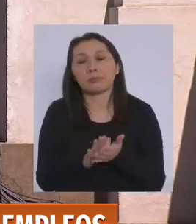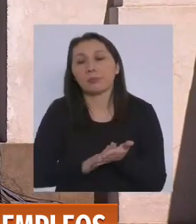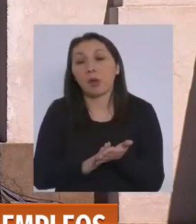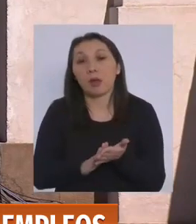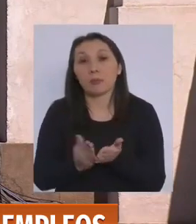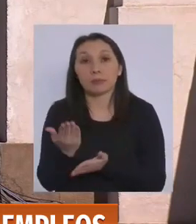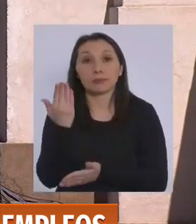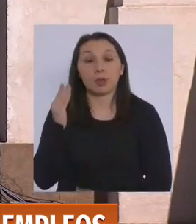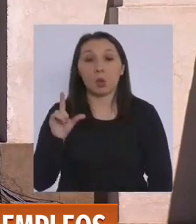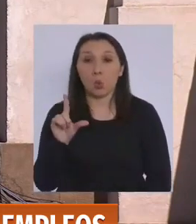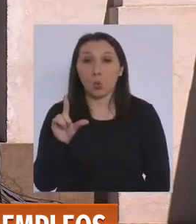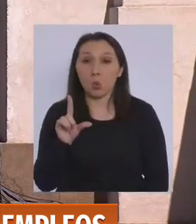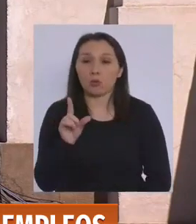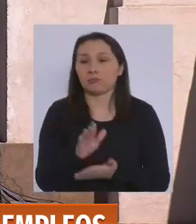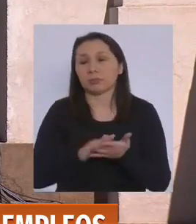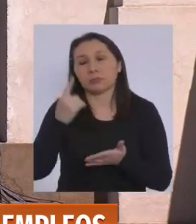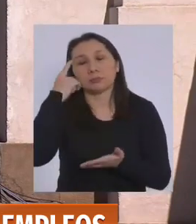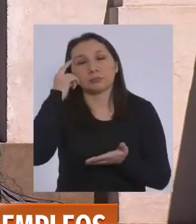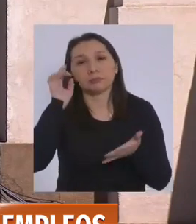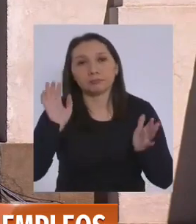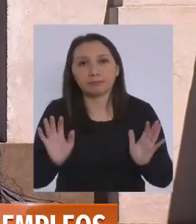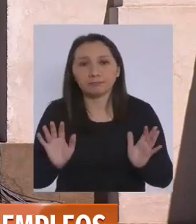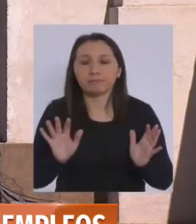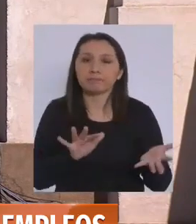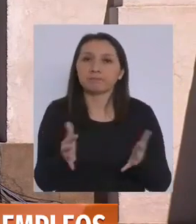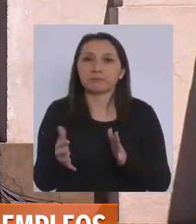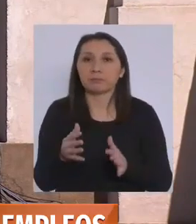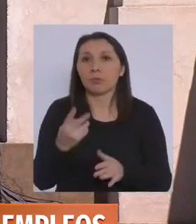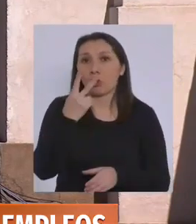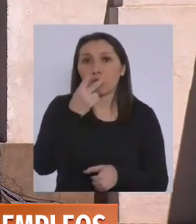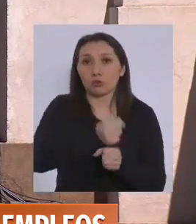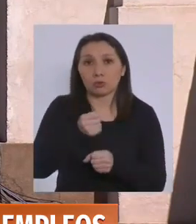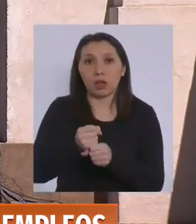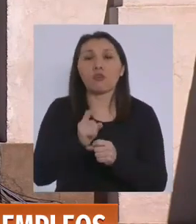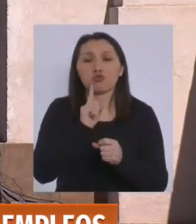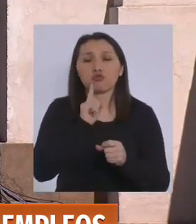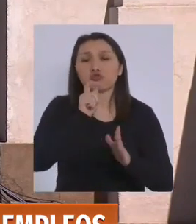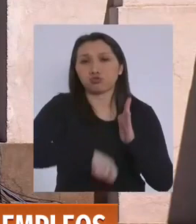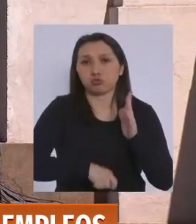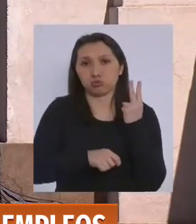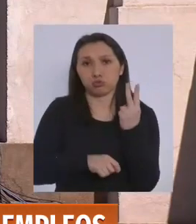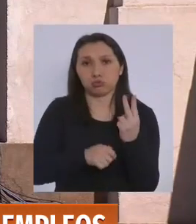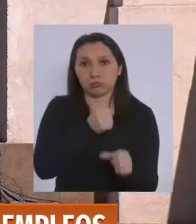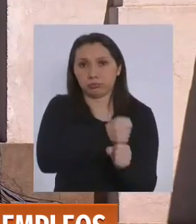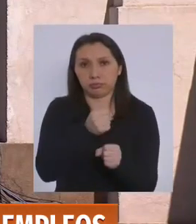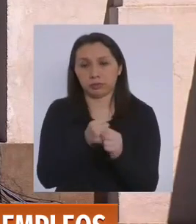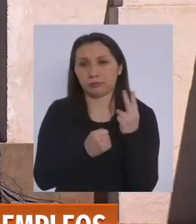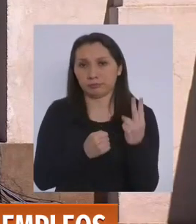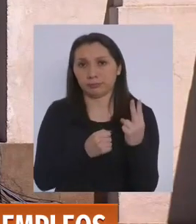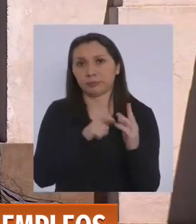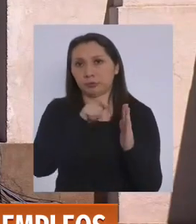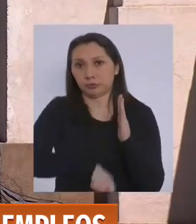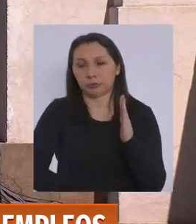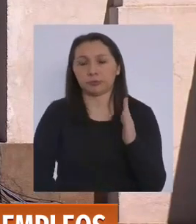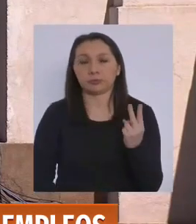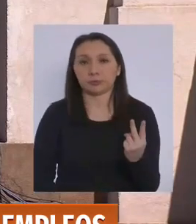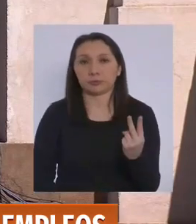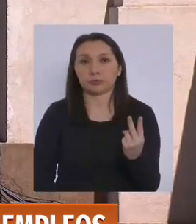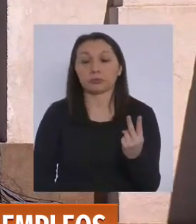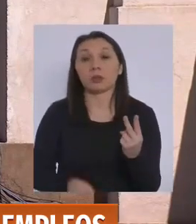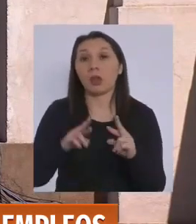el mes de julio, por ejemplo, supongamos, tenía 2 trabajadores contratados, ¿ya? Si